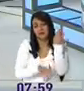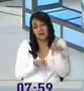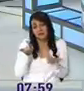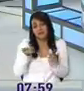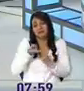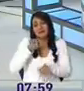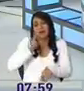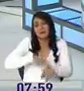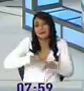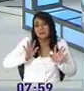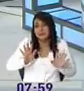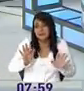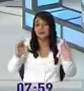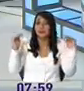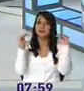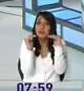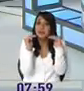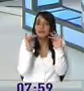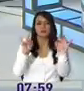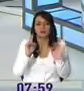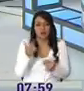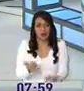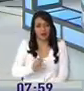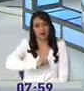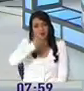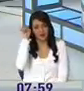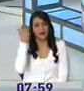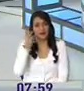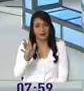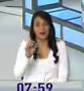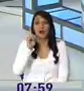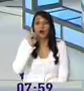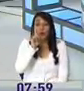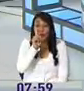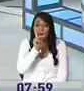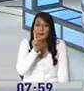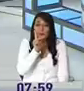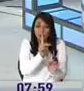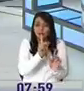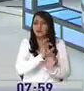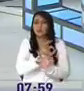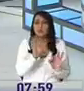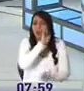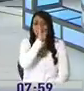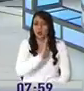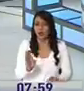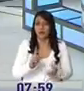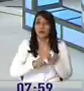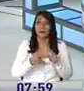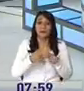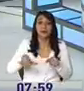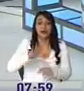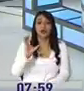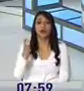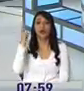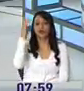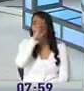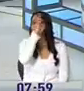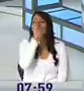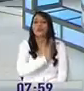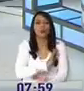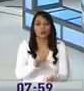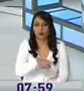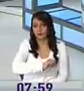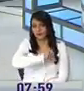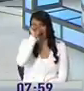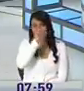empatamos no nunca hemos sacado allá un solo punto como dicen mis amigos en la costa es nunca